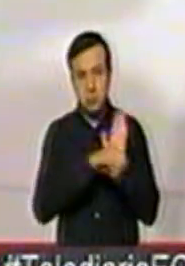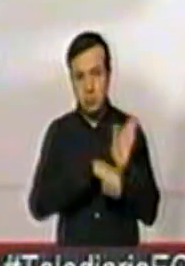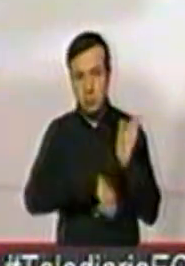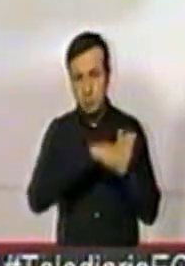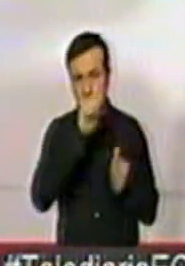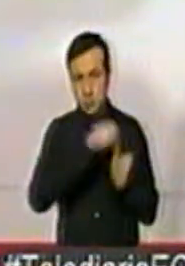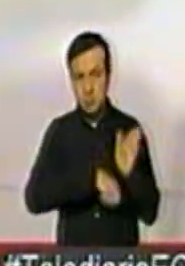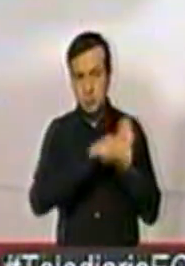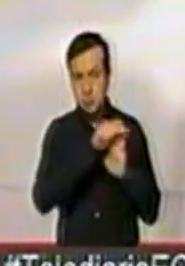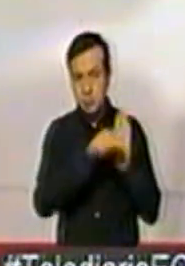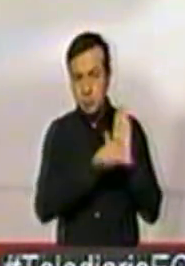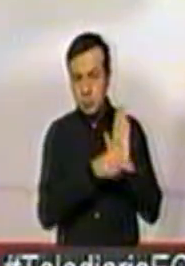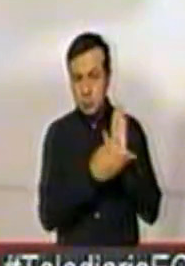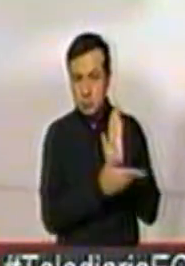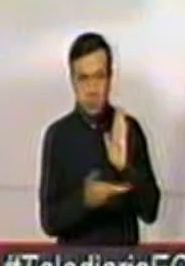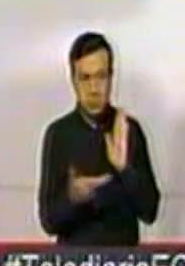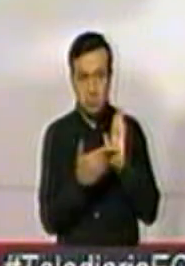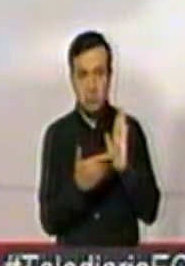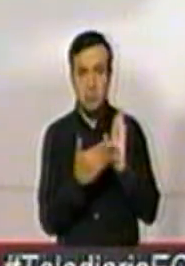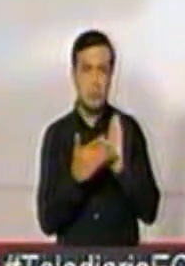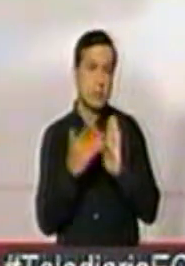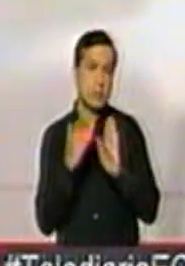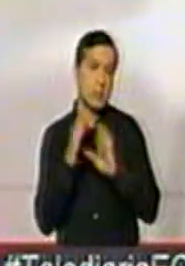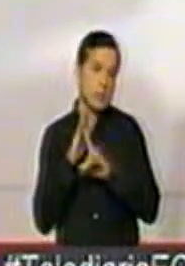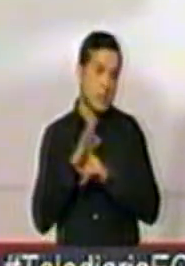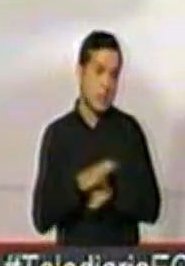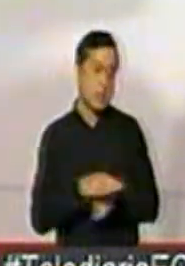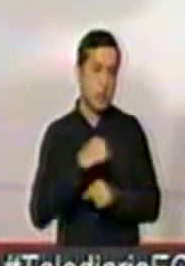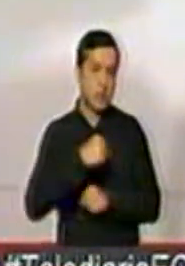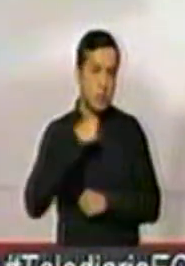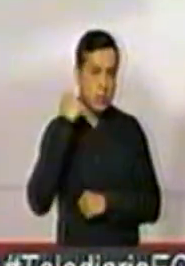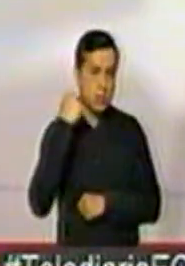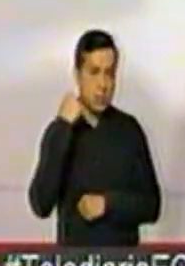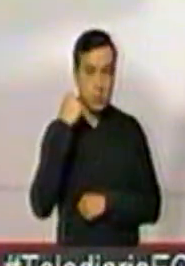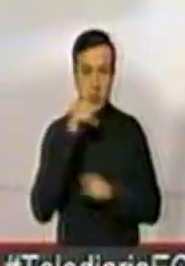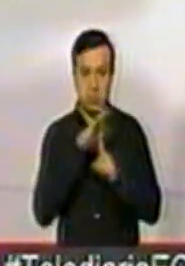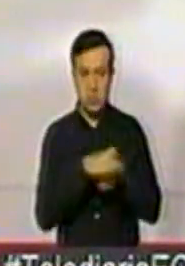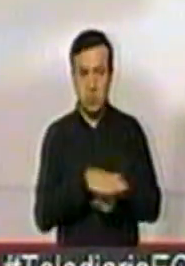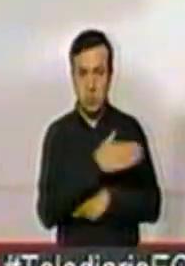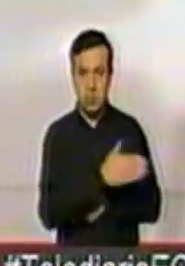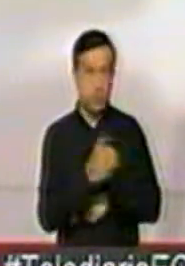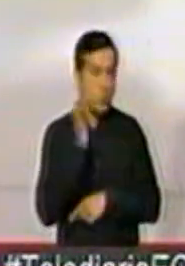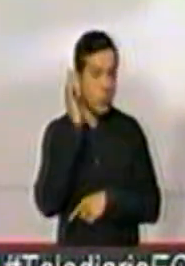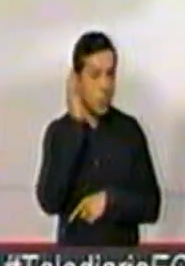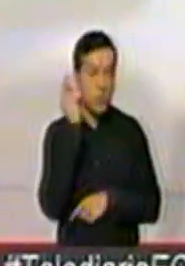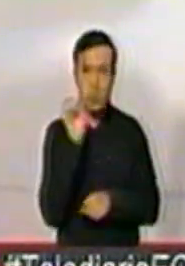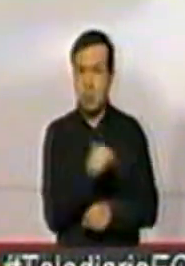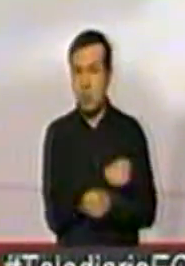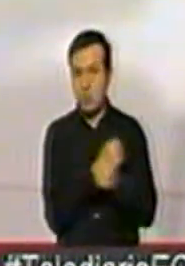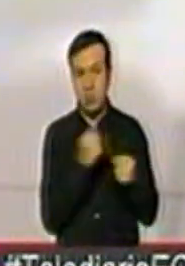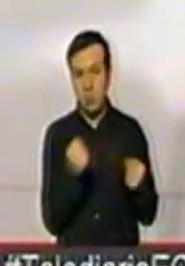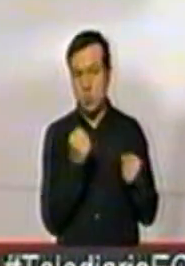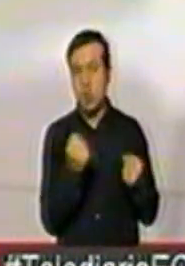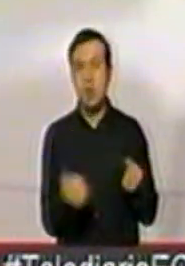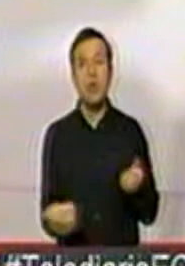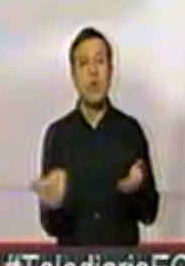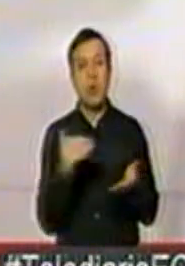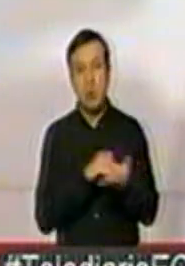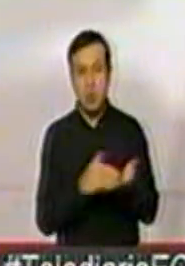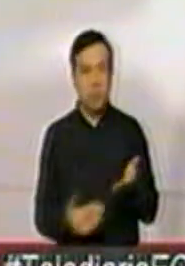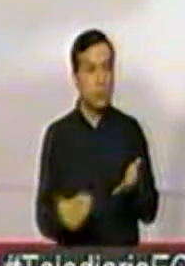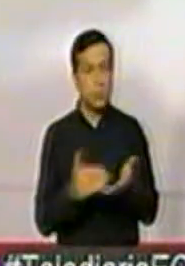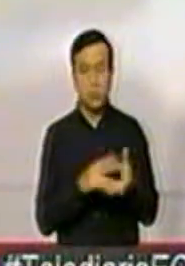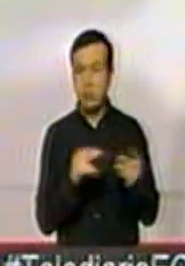una norma que va en franco detrimento de los derechos, de la garantía de los derechos de las mujeres. No pueden ser revictimizadas,